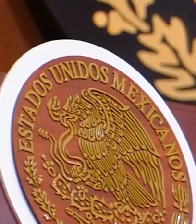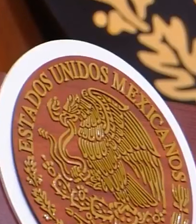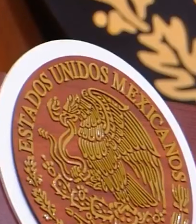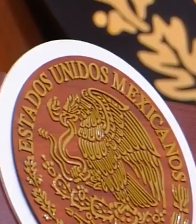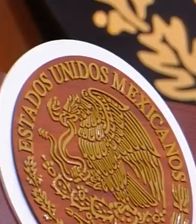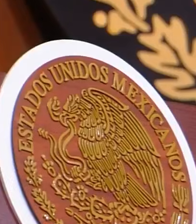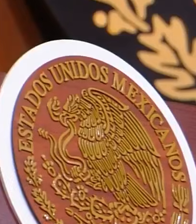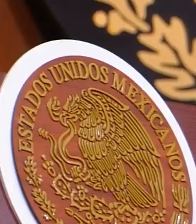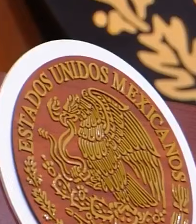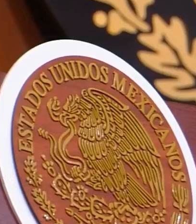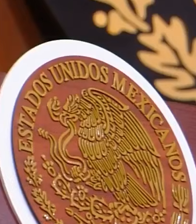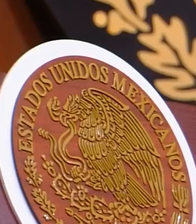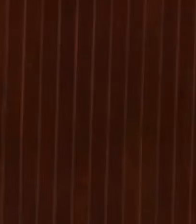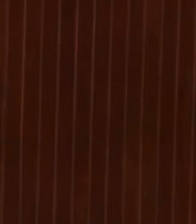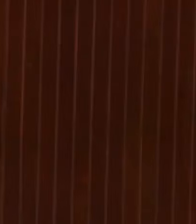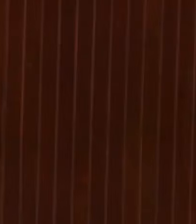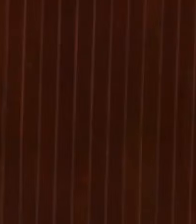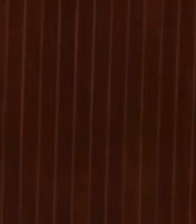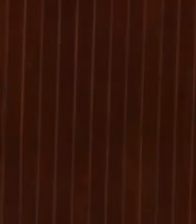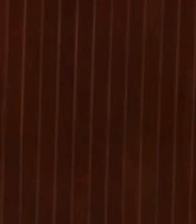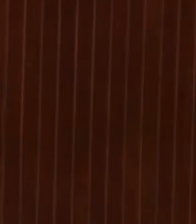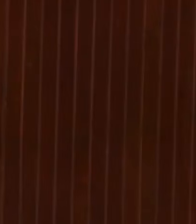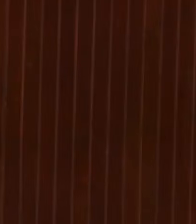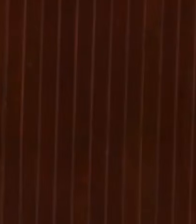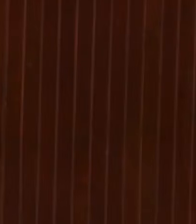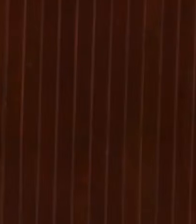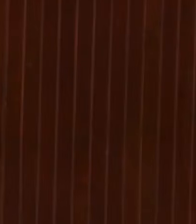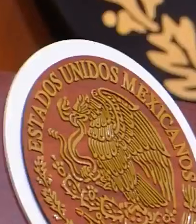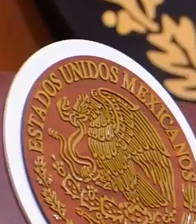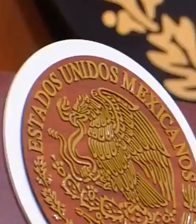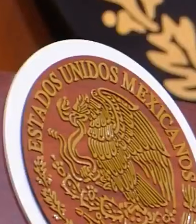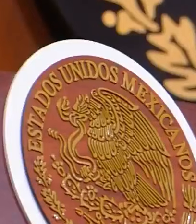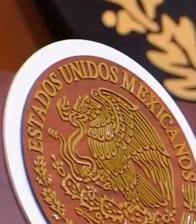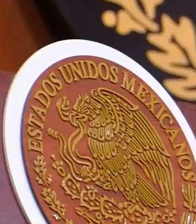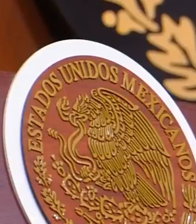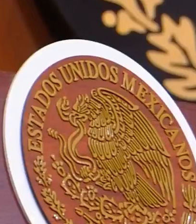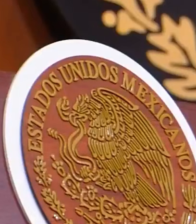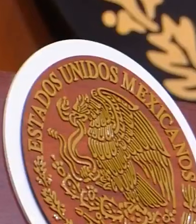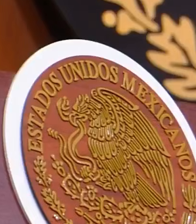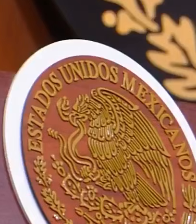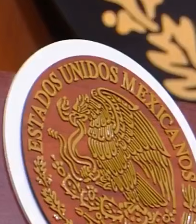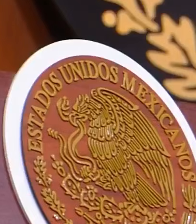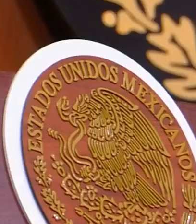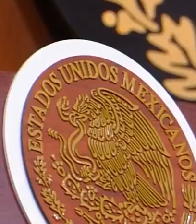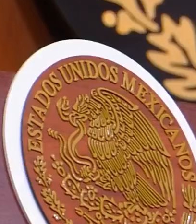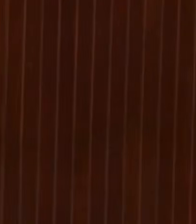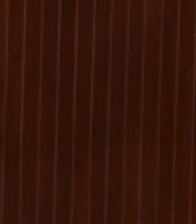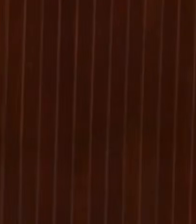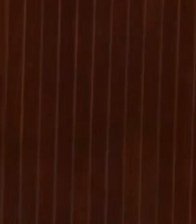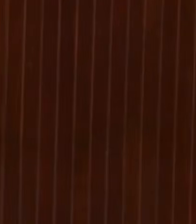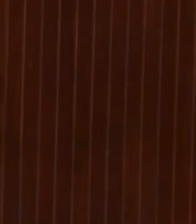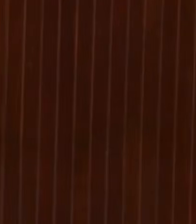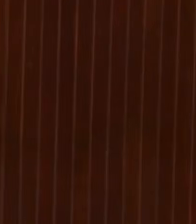fuerza: México no se doblega, no se arrodilla, no se rinde y no